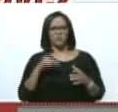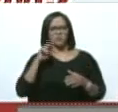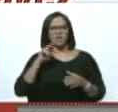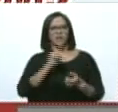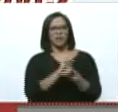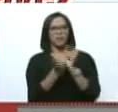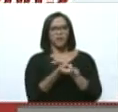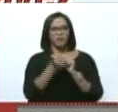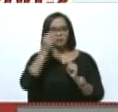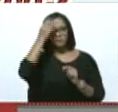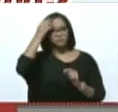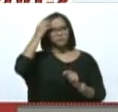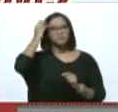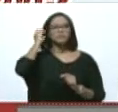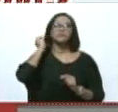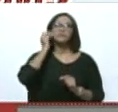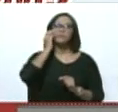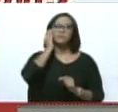en nada.